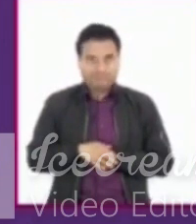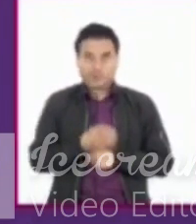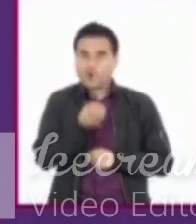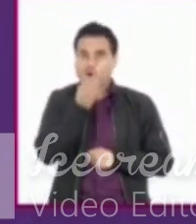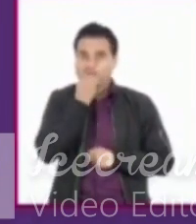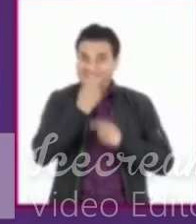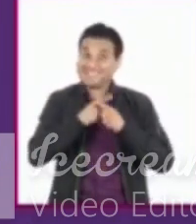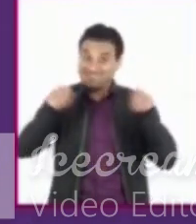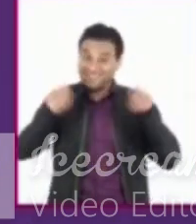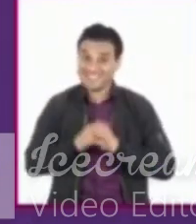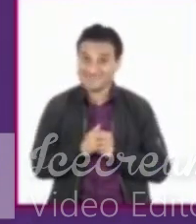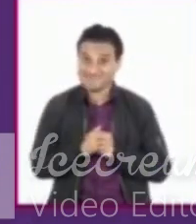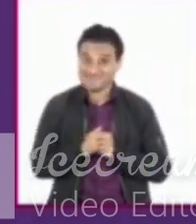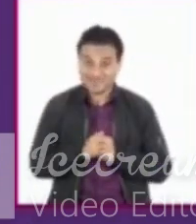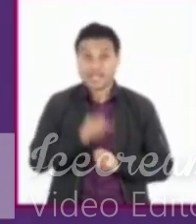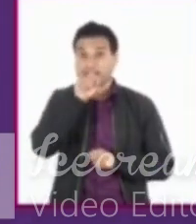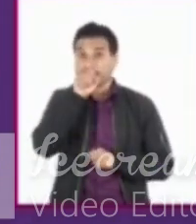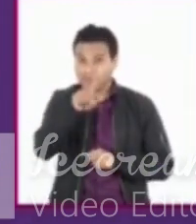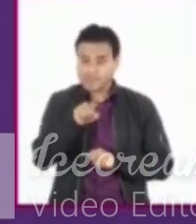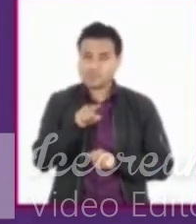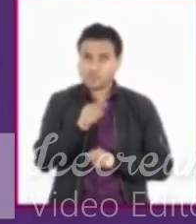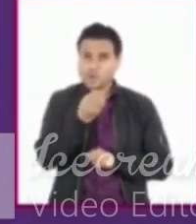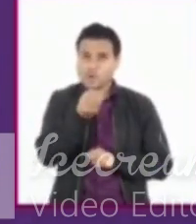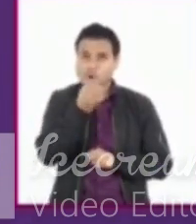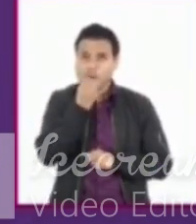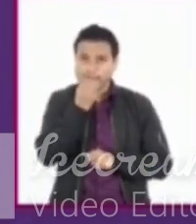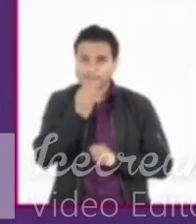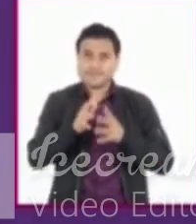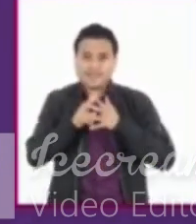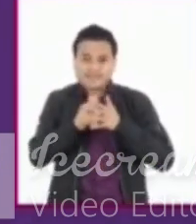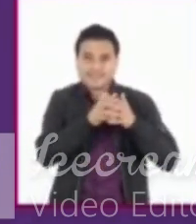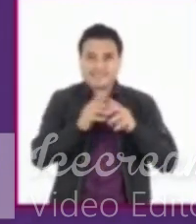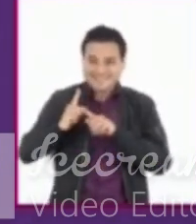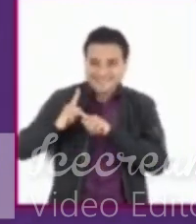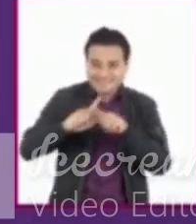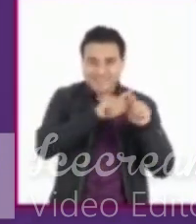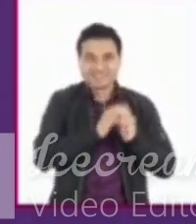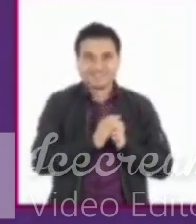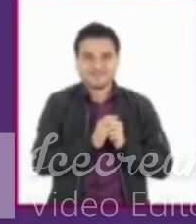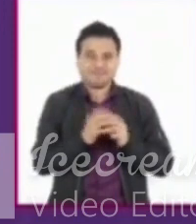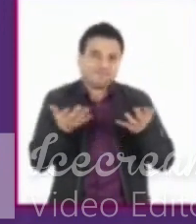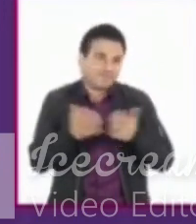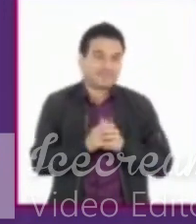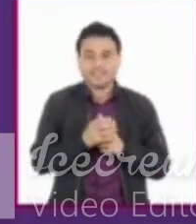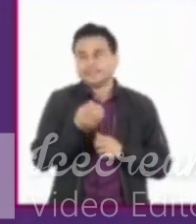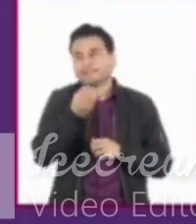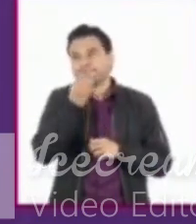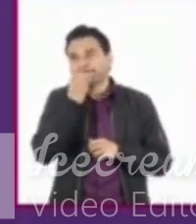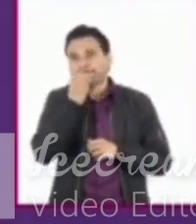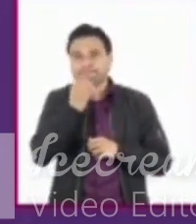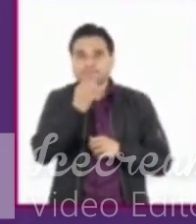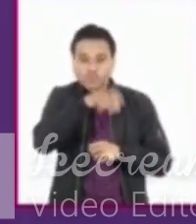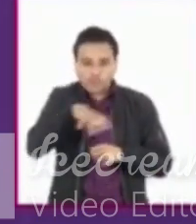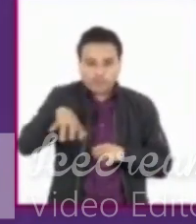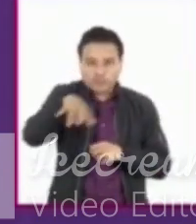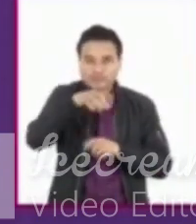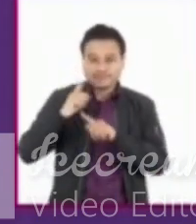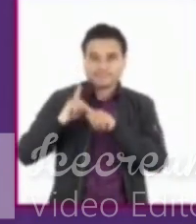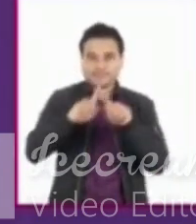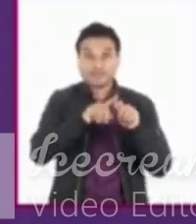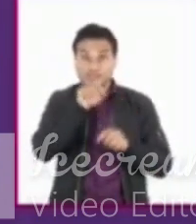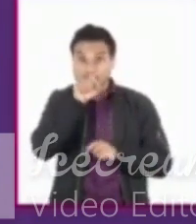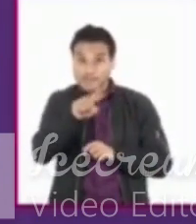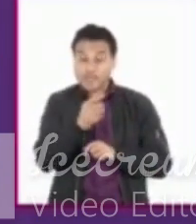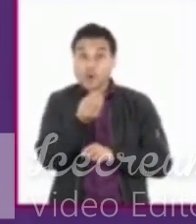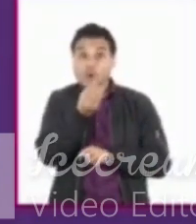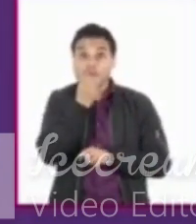La dieta también debe ser variada, esto es, combinar alimentos de cada grupo. Inocua, esto